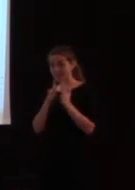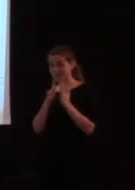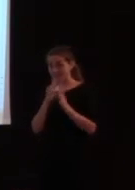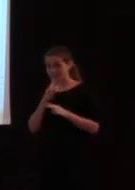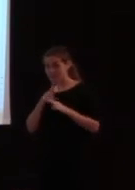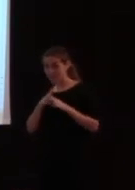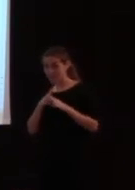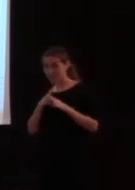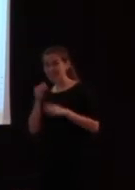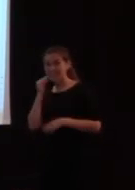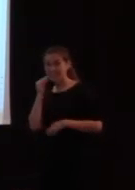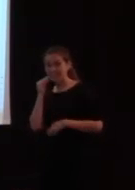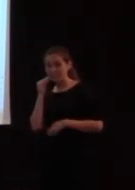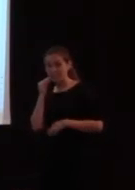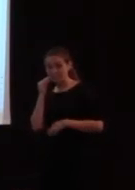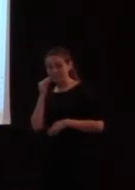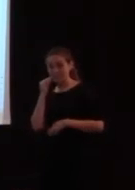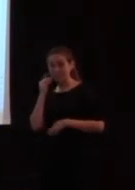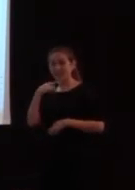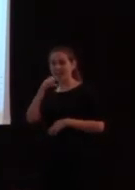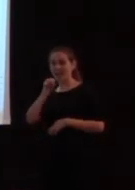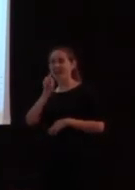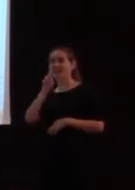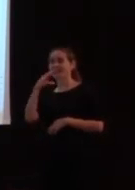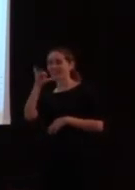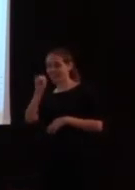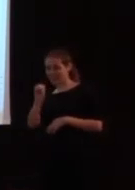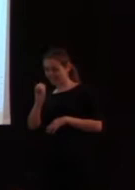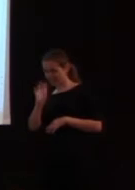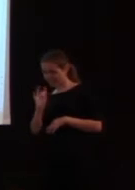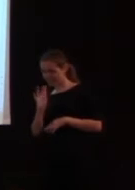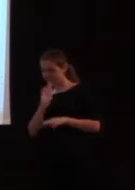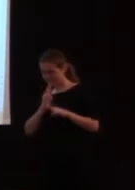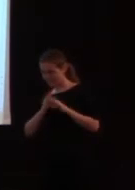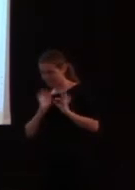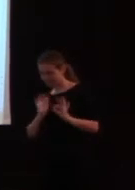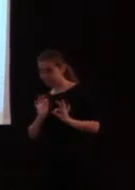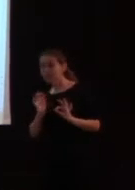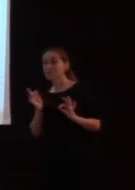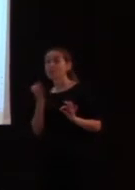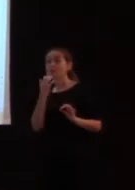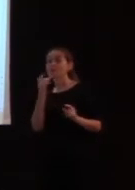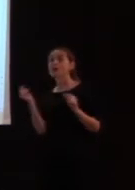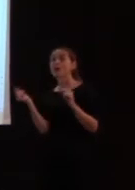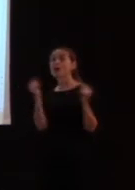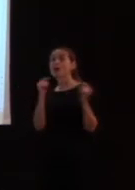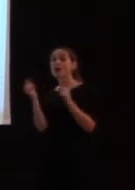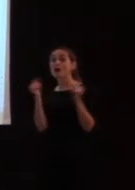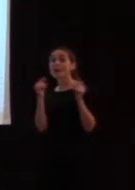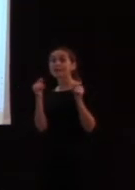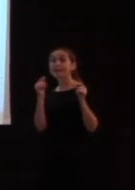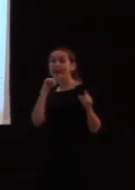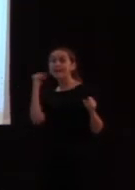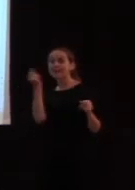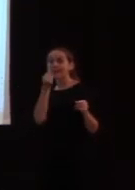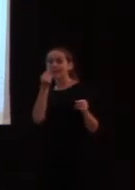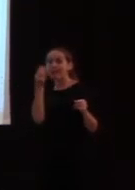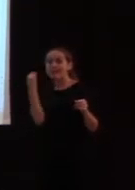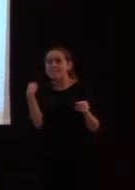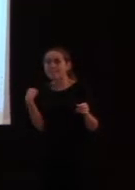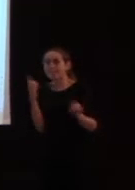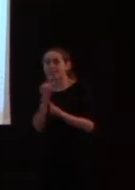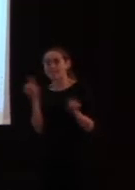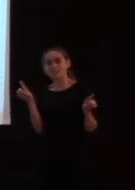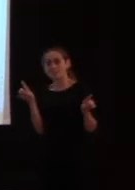Niño, María Nieto García, ¿se llamaba así? Cuando interviene en un debate, a lo mejor no tiene la misma habilidad. Por tanto, las